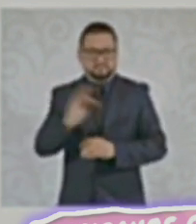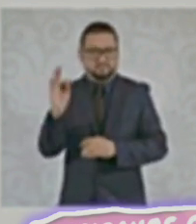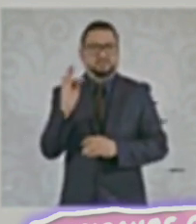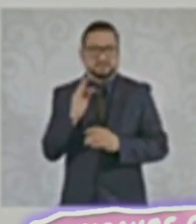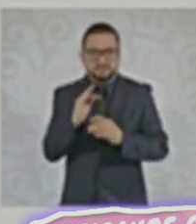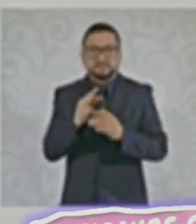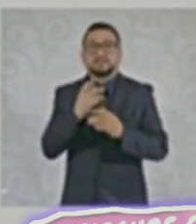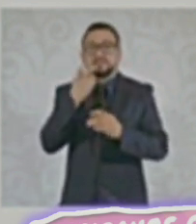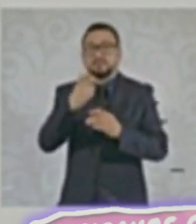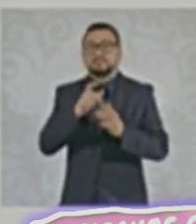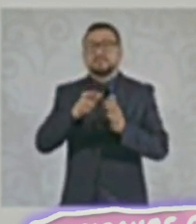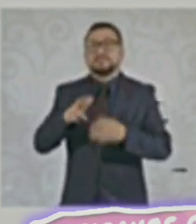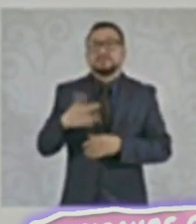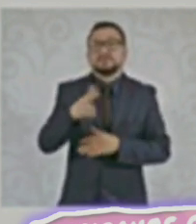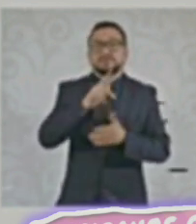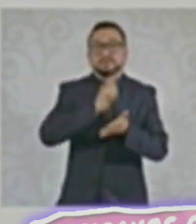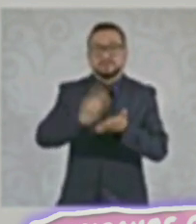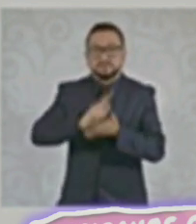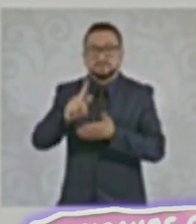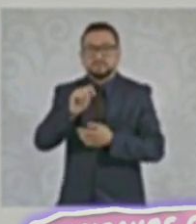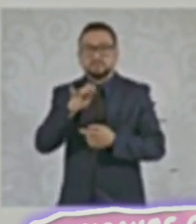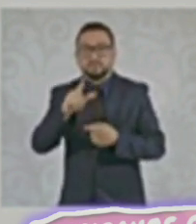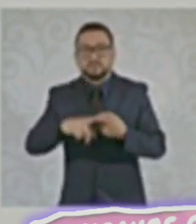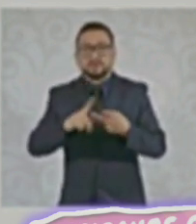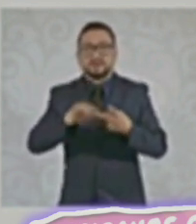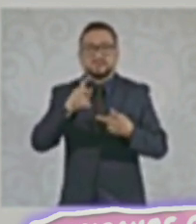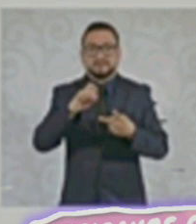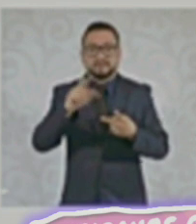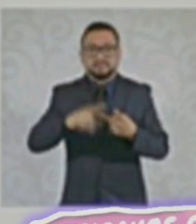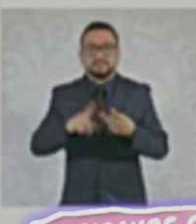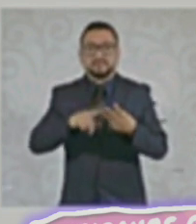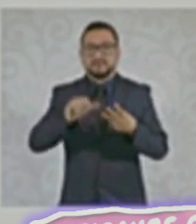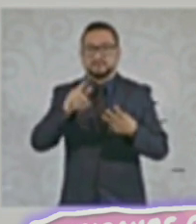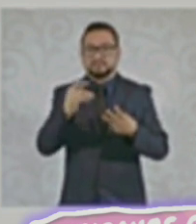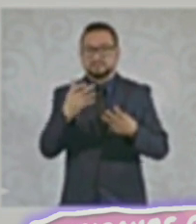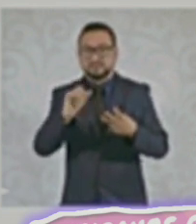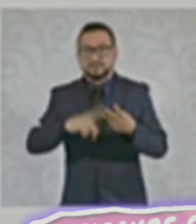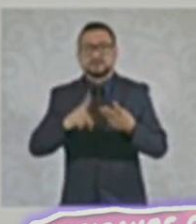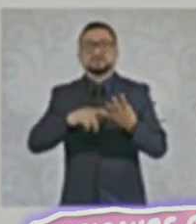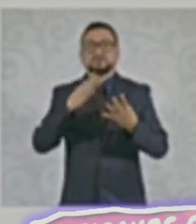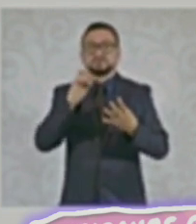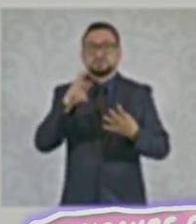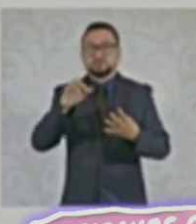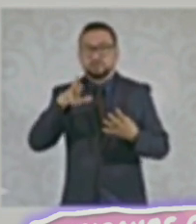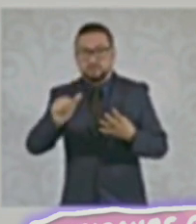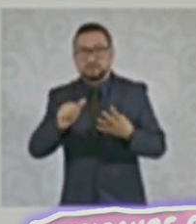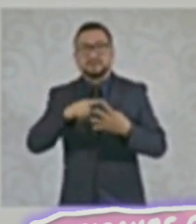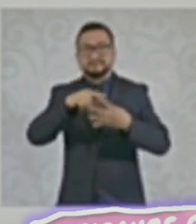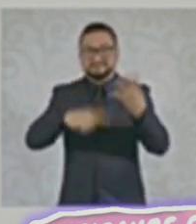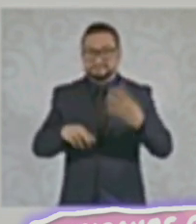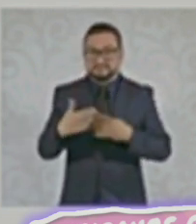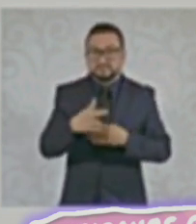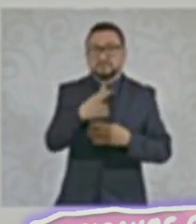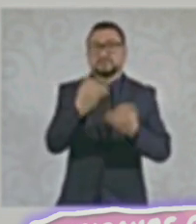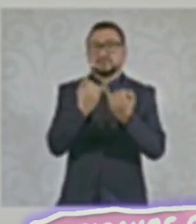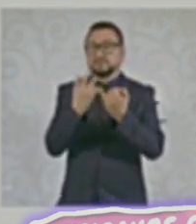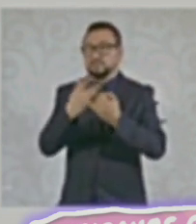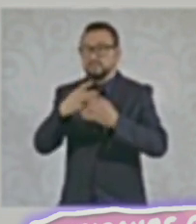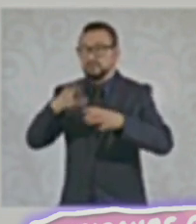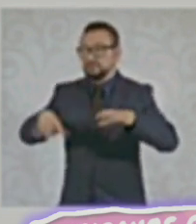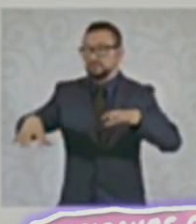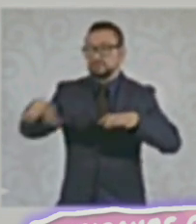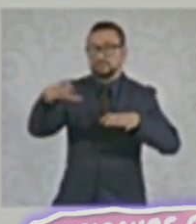sanear estos ríos, Tula, Lerma, Atoyac, Sonora, recuperar el 30% de los manglares de nuestros